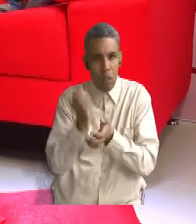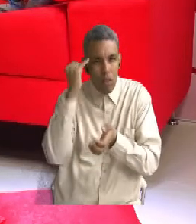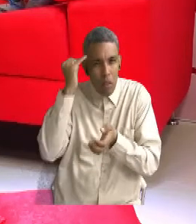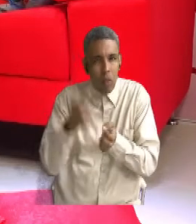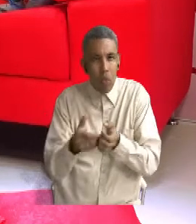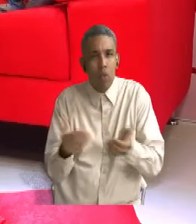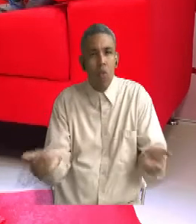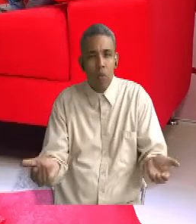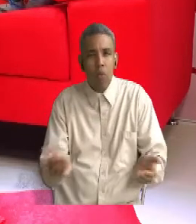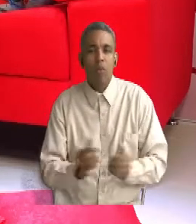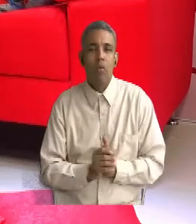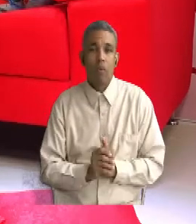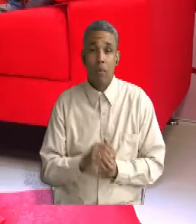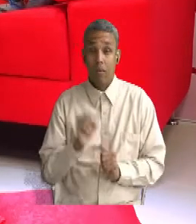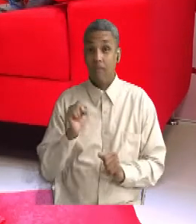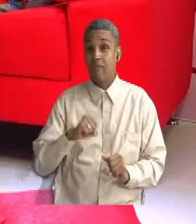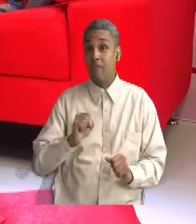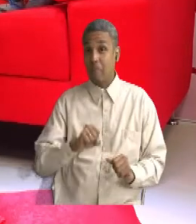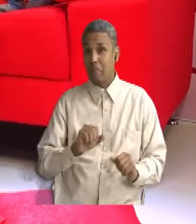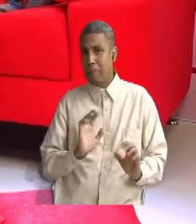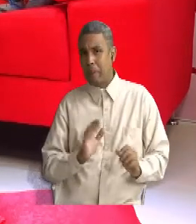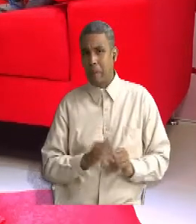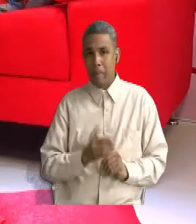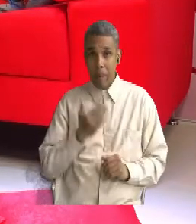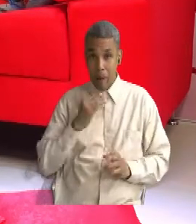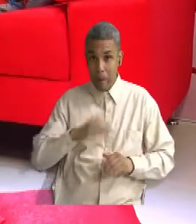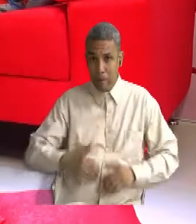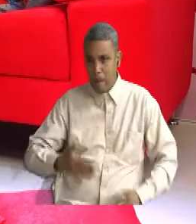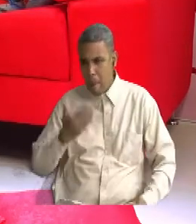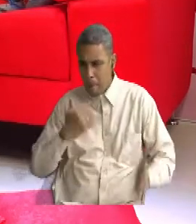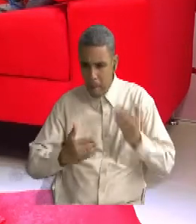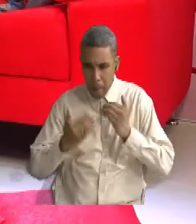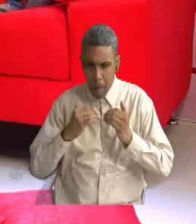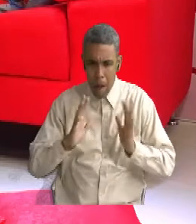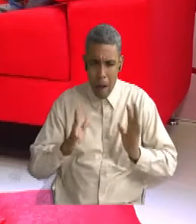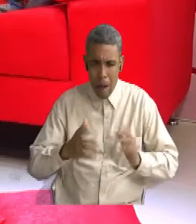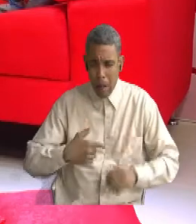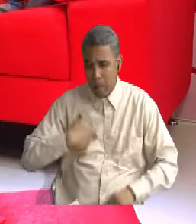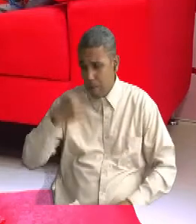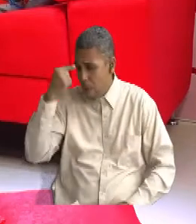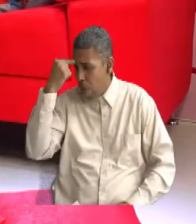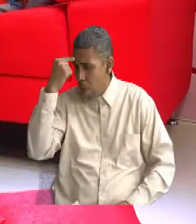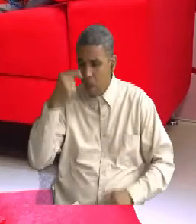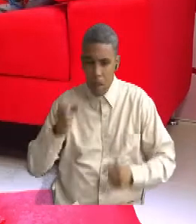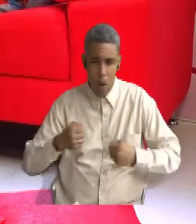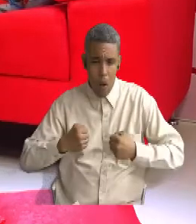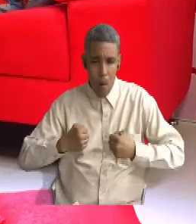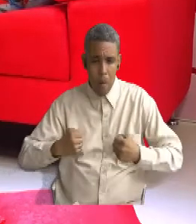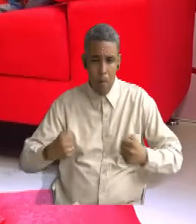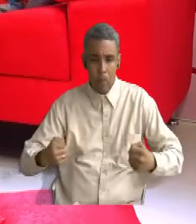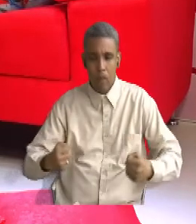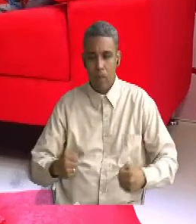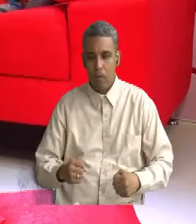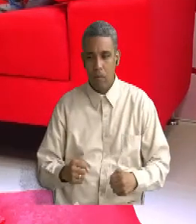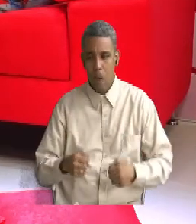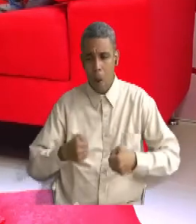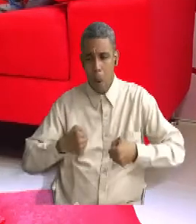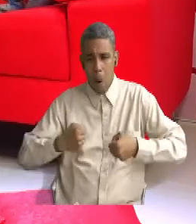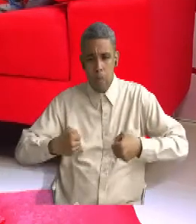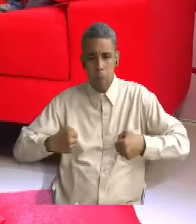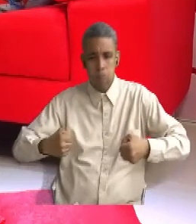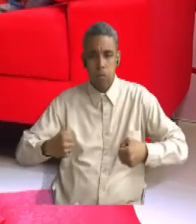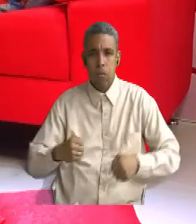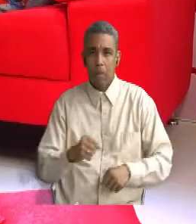como el monstruo de me comí muchas cosas y ahora voy a engordar y bueno, es precisamente por eso. Nosotros aspiramos a que ustedes puedan